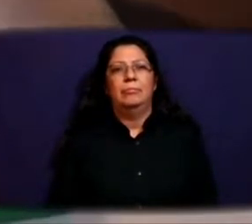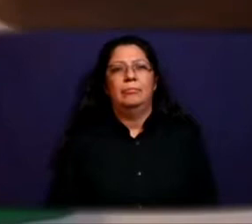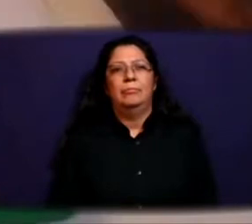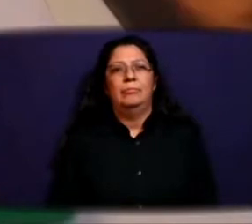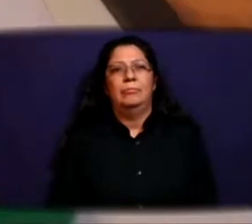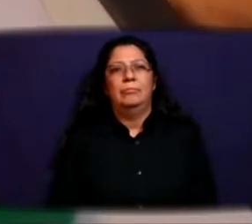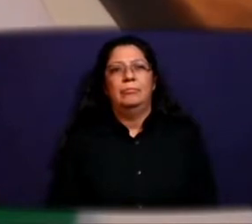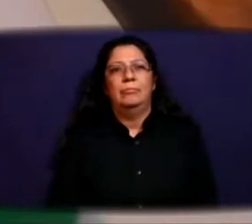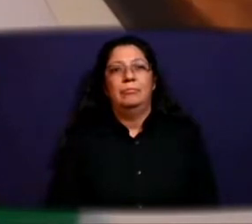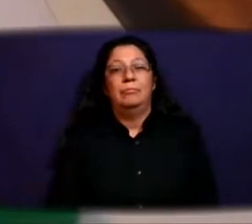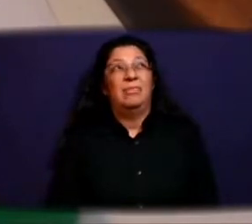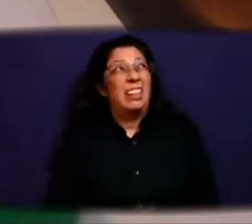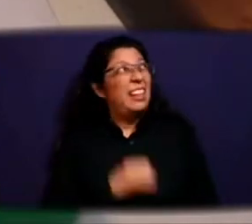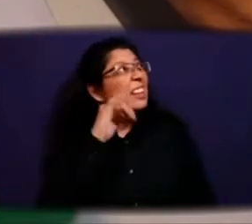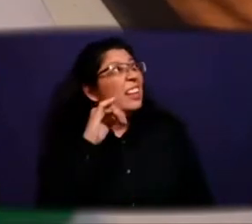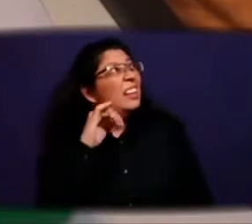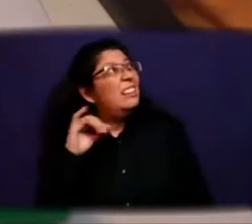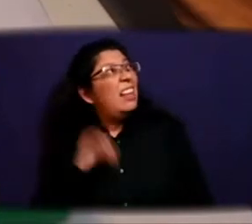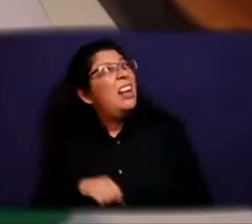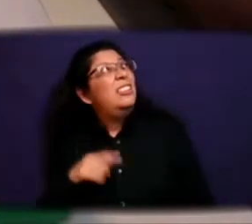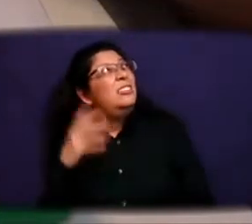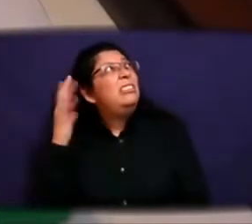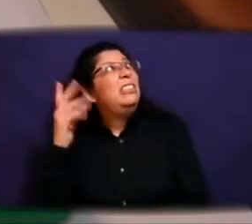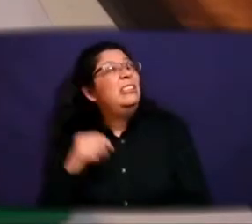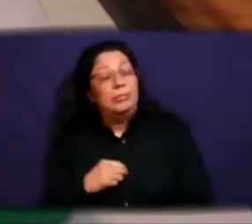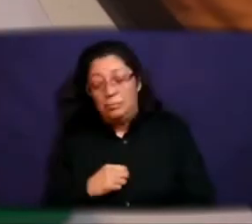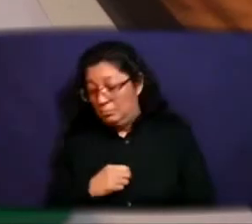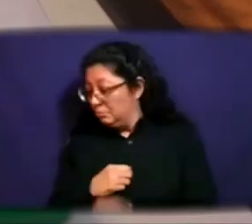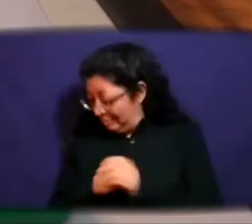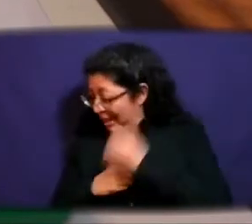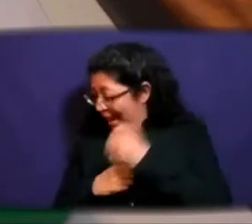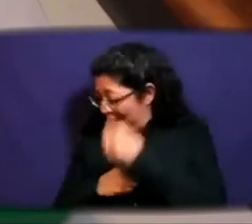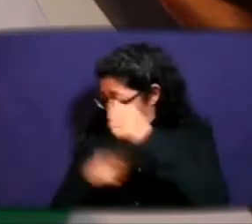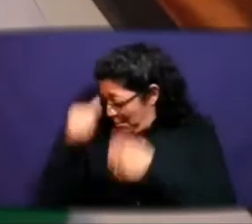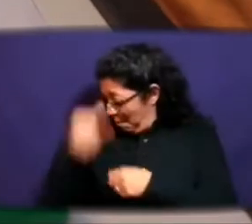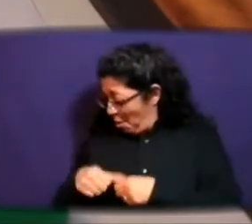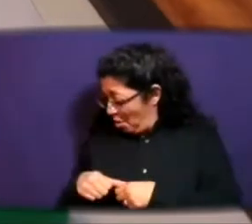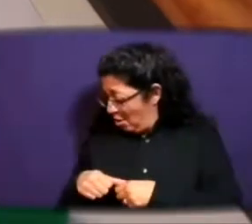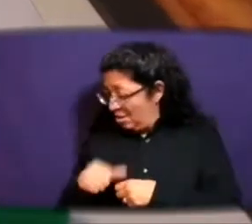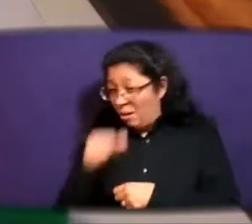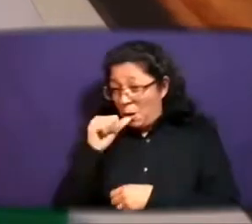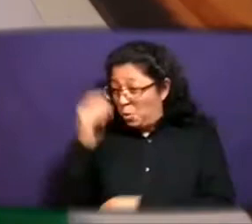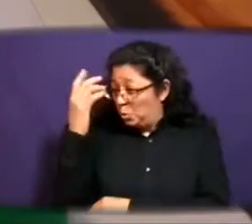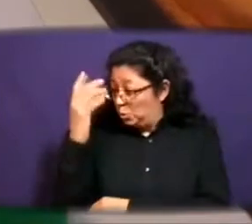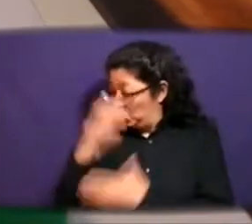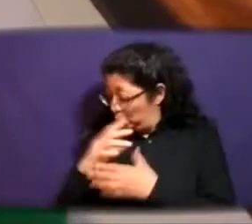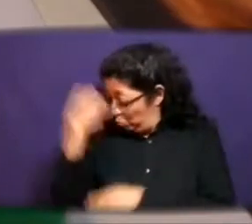Is that a tree? Mm-hmm. Remember, that's the walnut tree from the story? Oh, yeah.